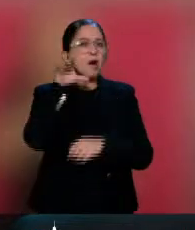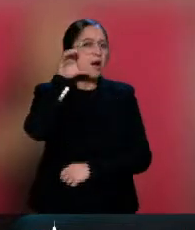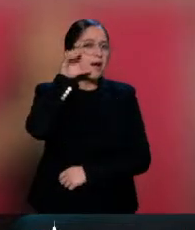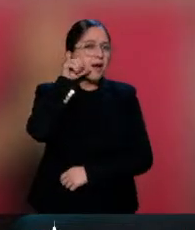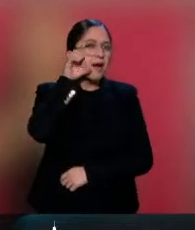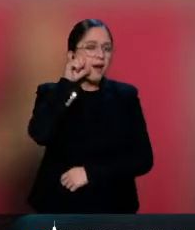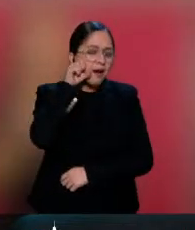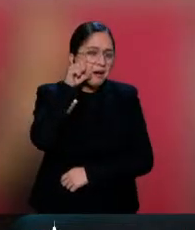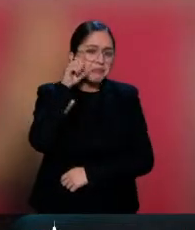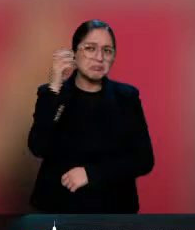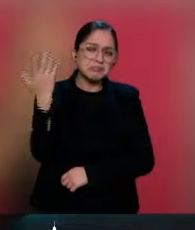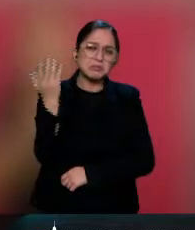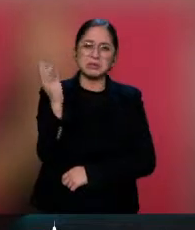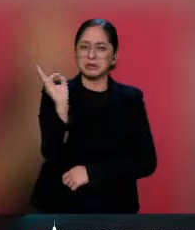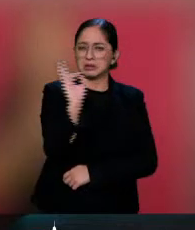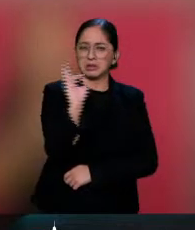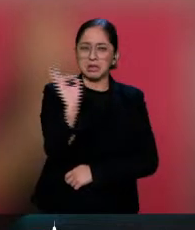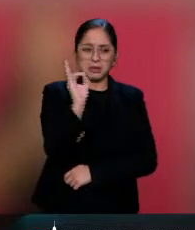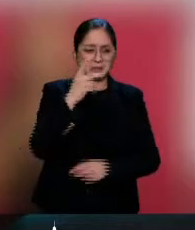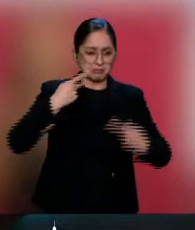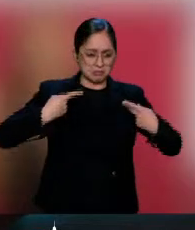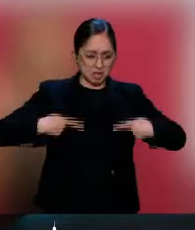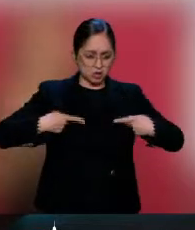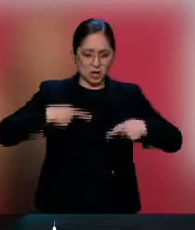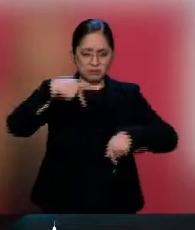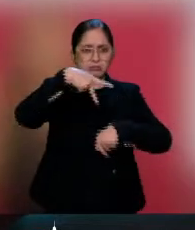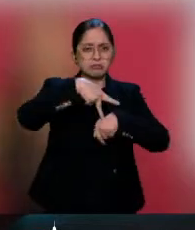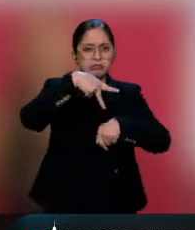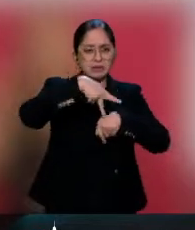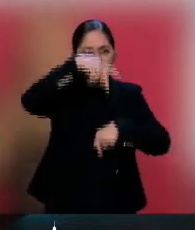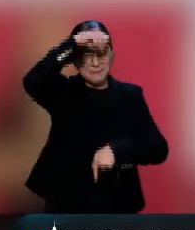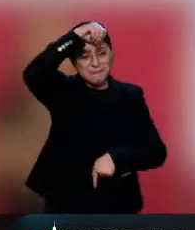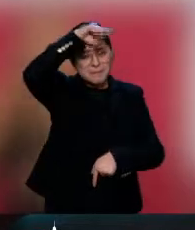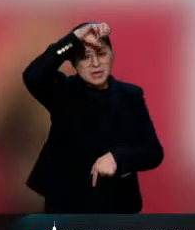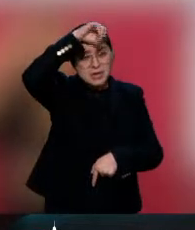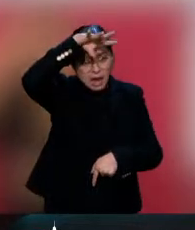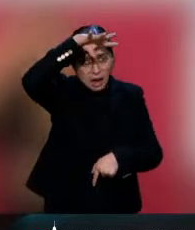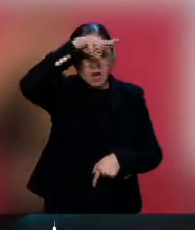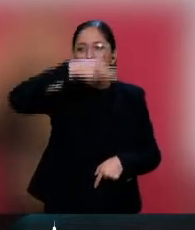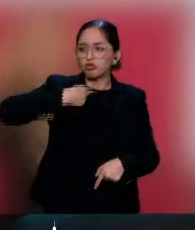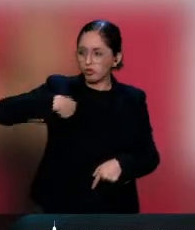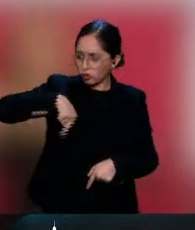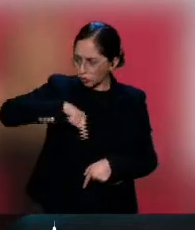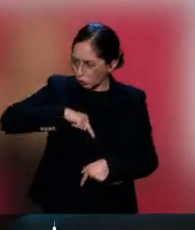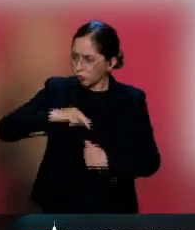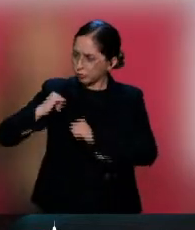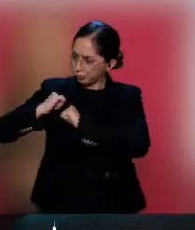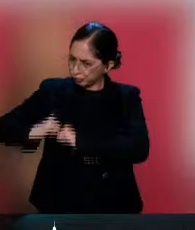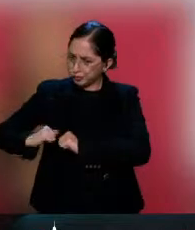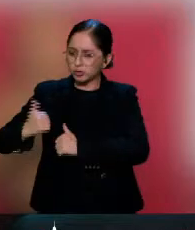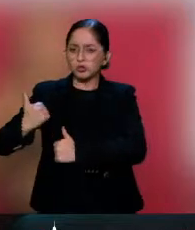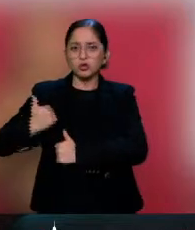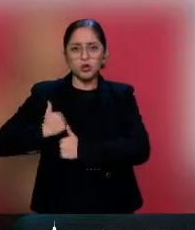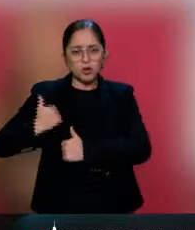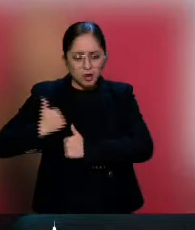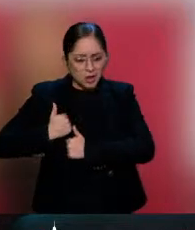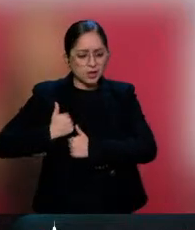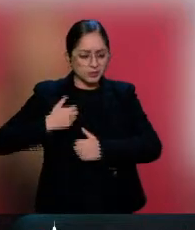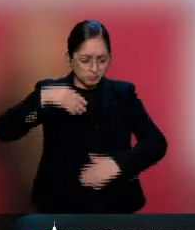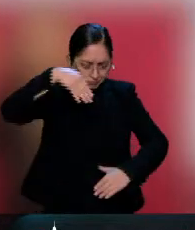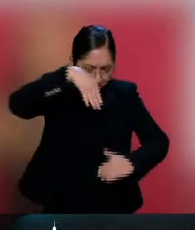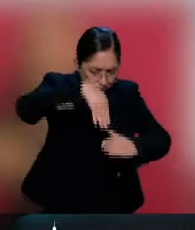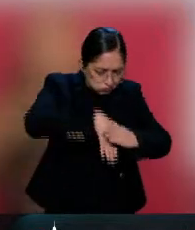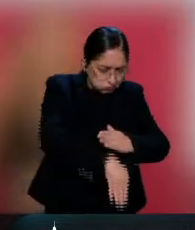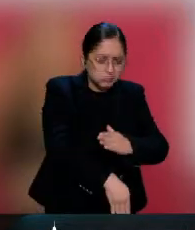estar los mineros, donde vamos a hacer los esfuerzos de rescate cercanos al pozo 3 y aquí